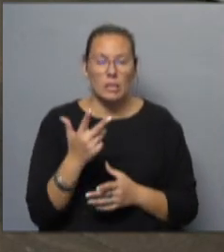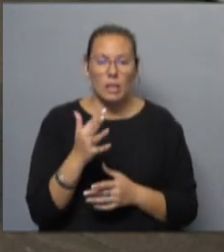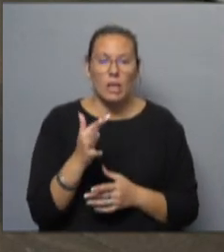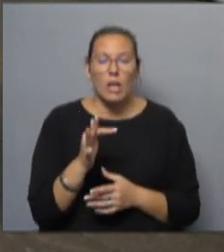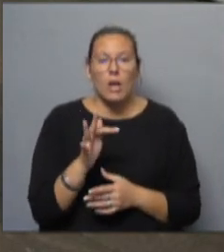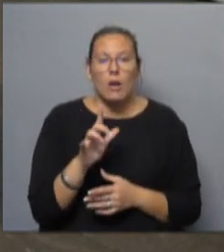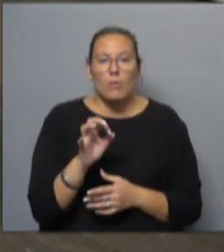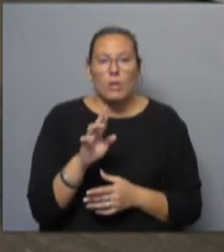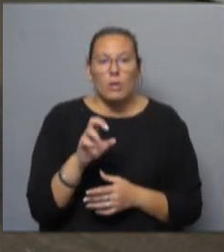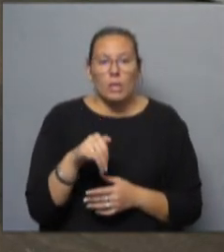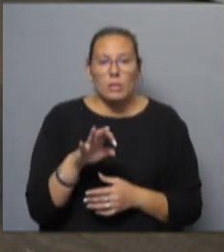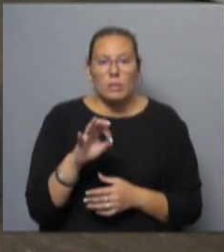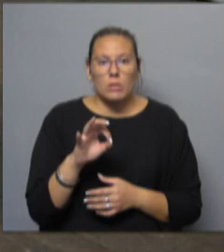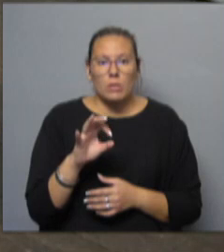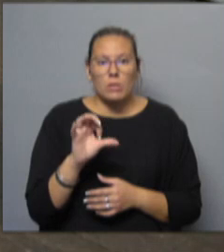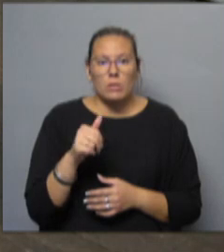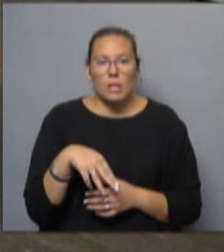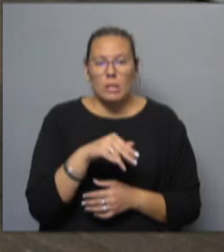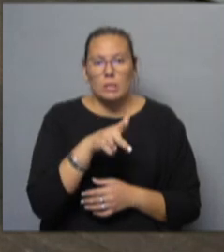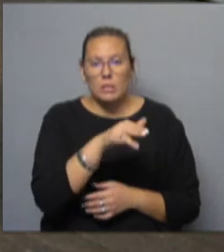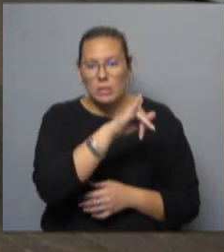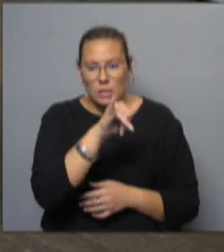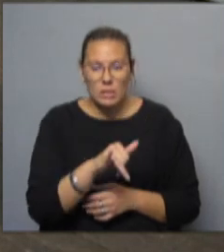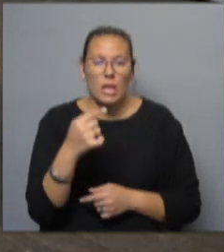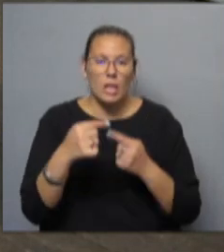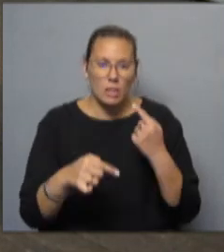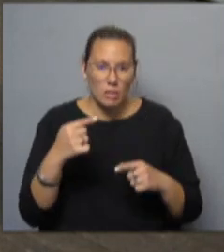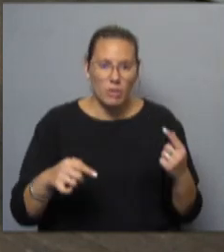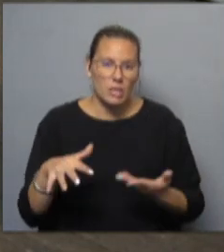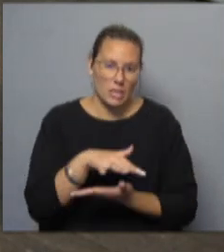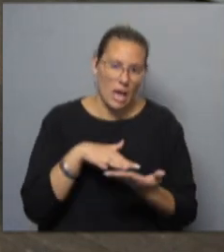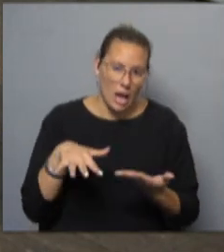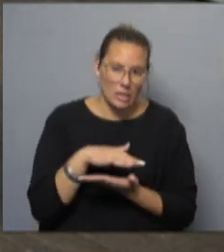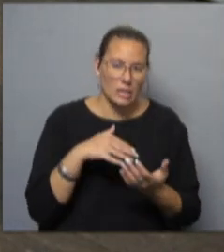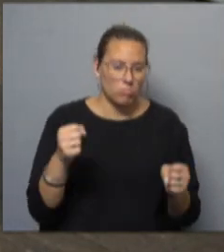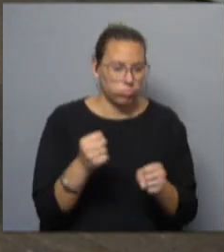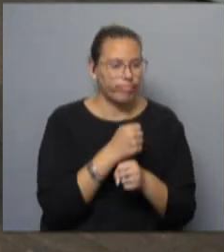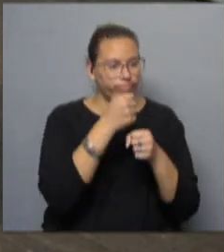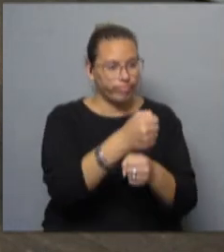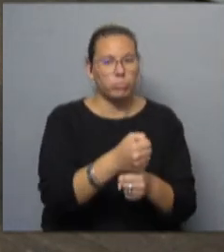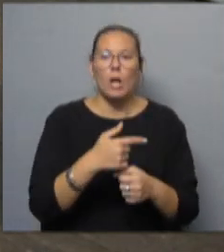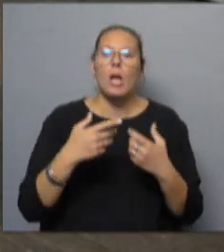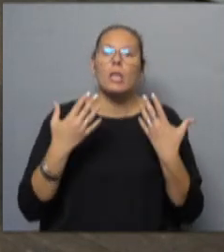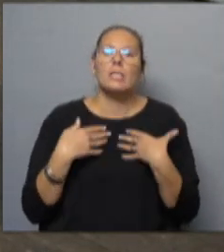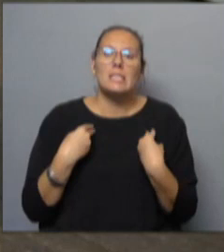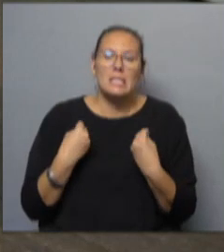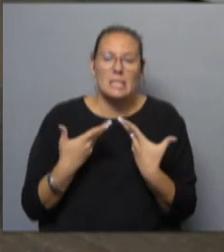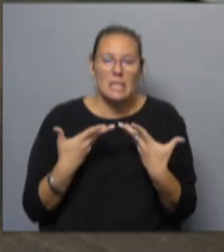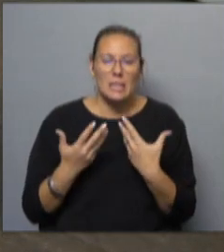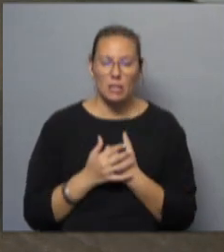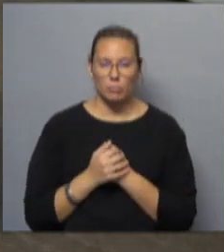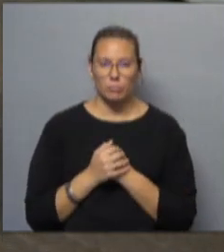sánchez en en distintas distintas áreas digamos que se siente para vos